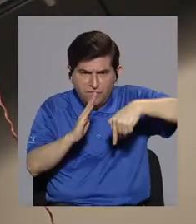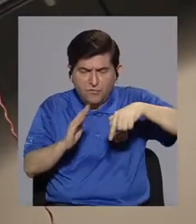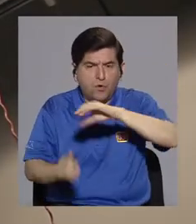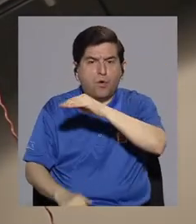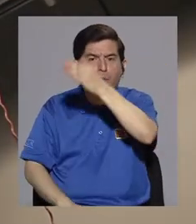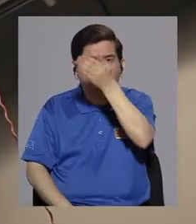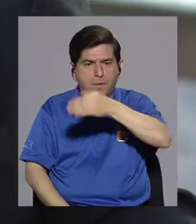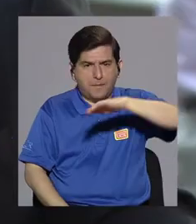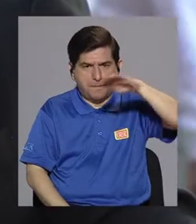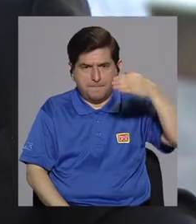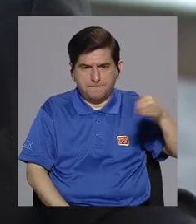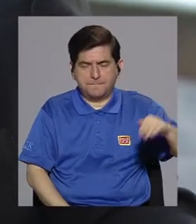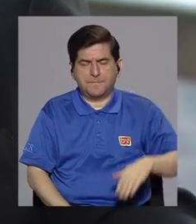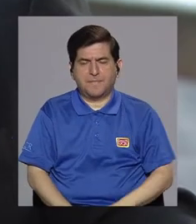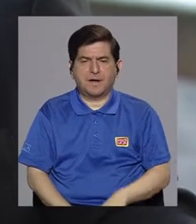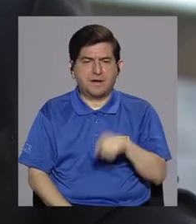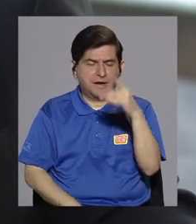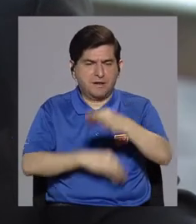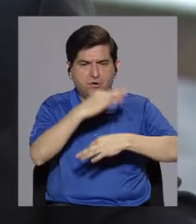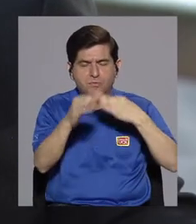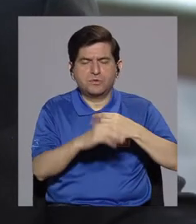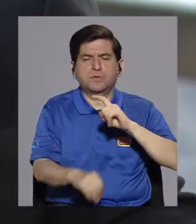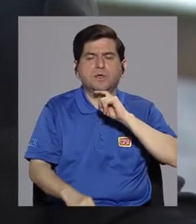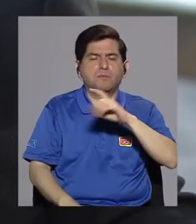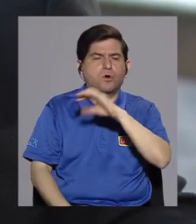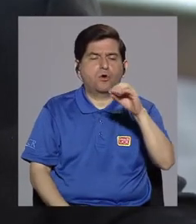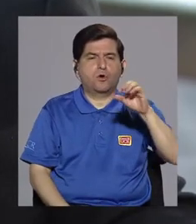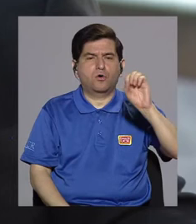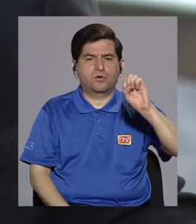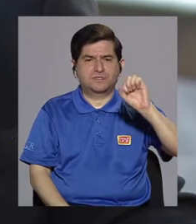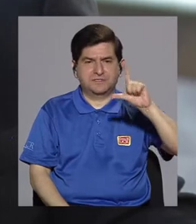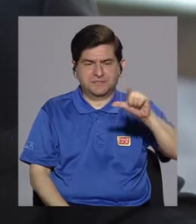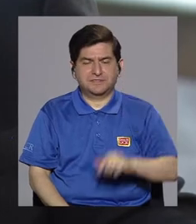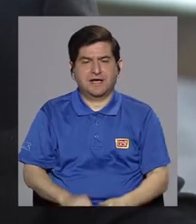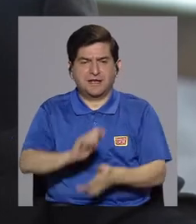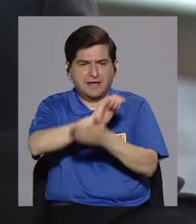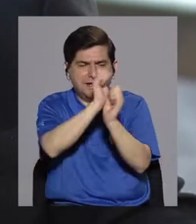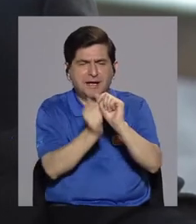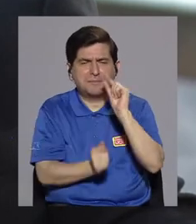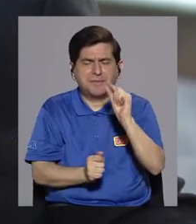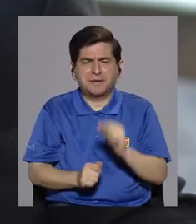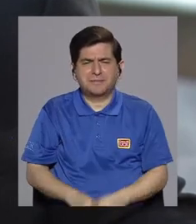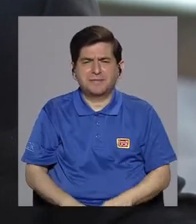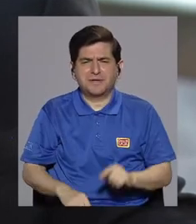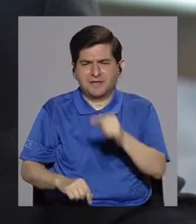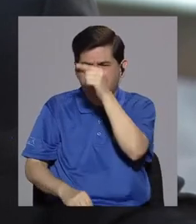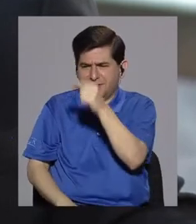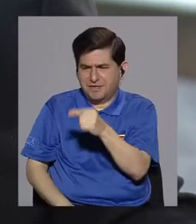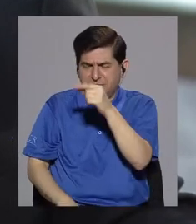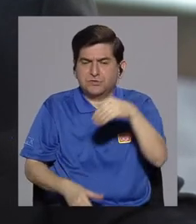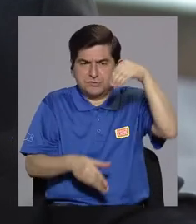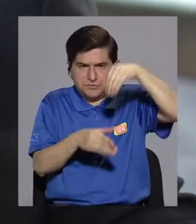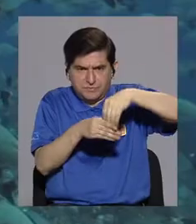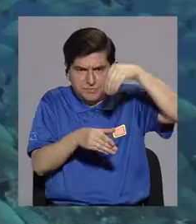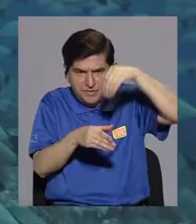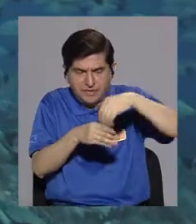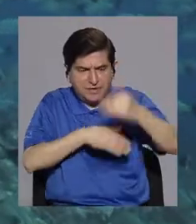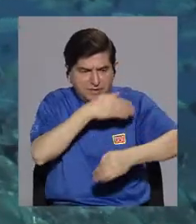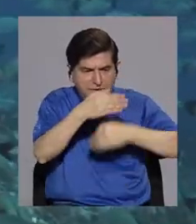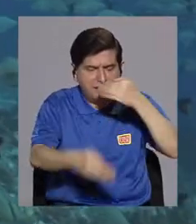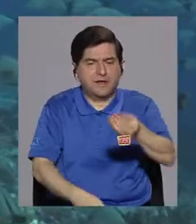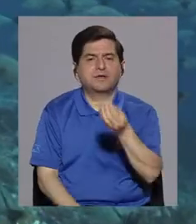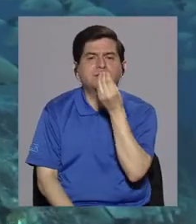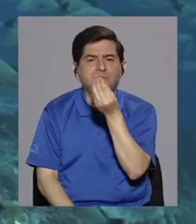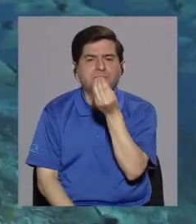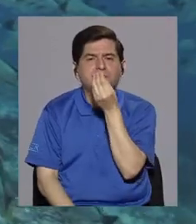marinas como metal, como sales, es transformado por microorganismos e ingresa también al